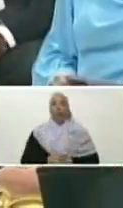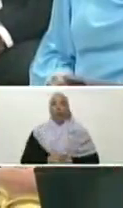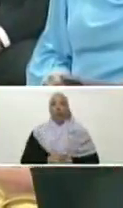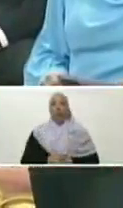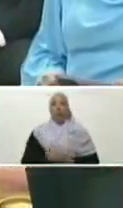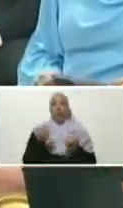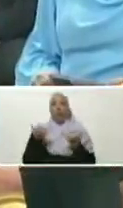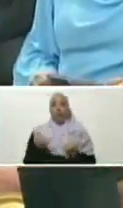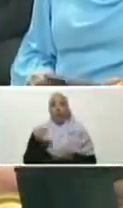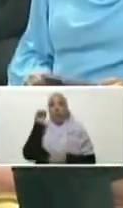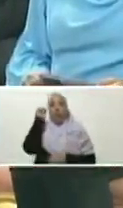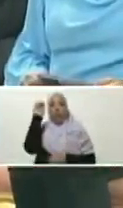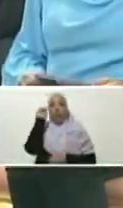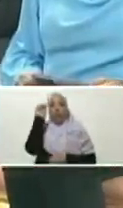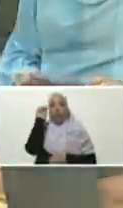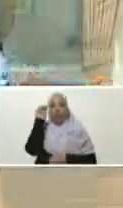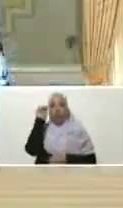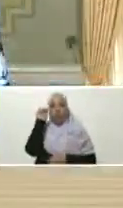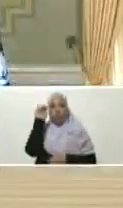presentes y futuros,